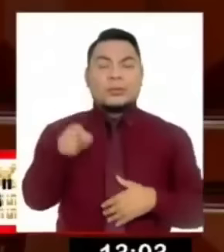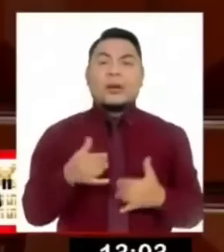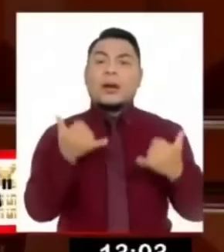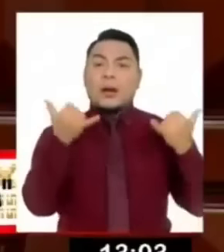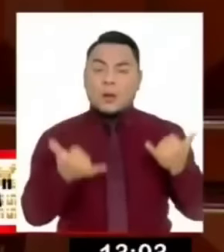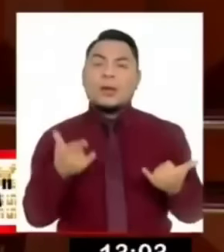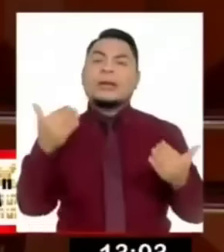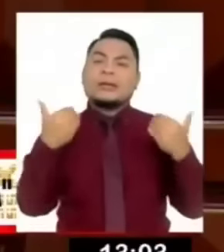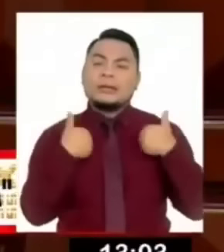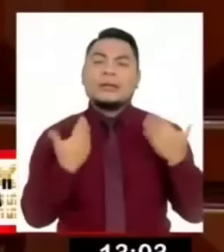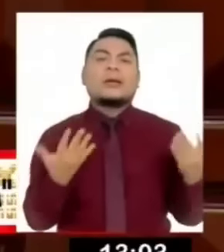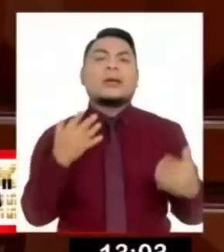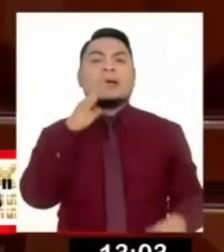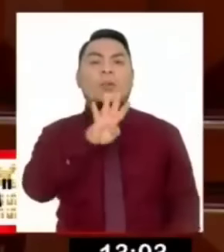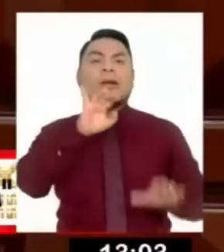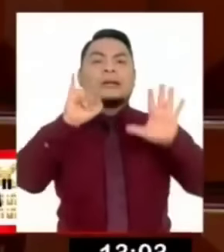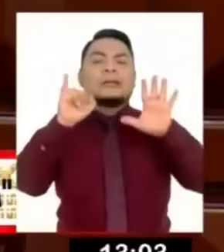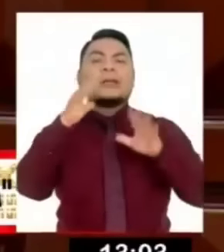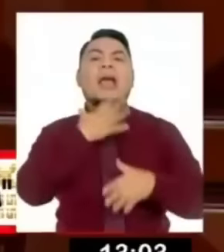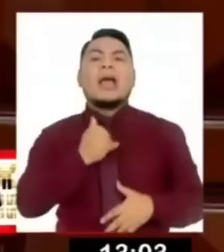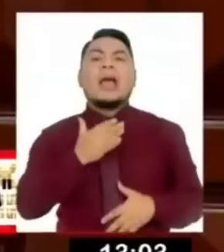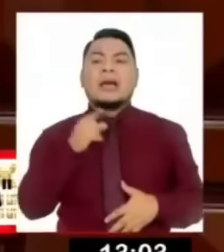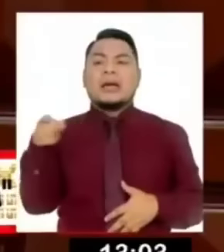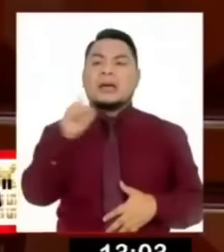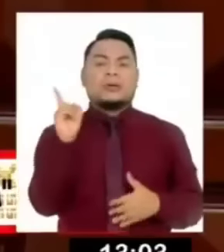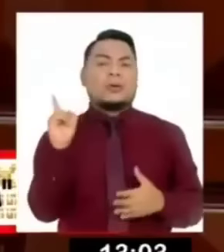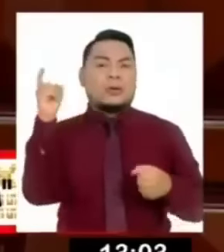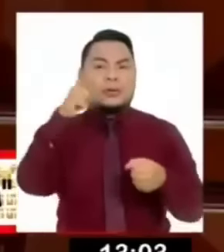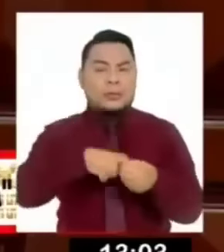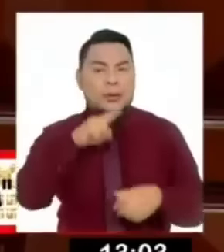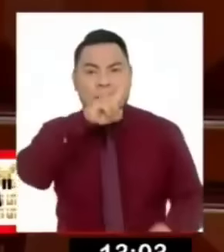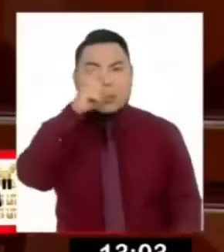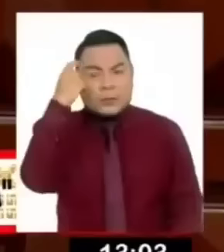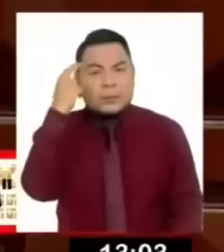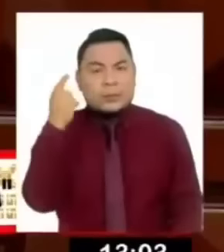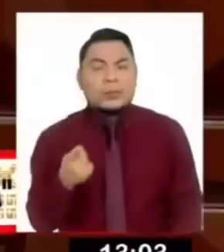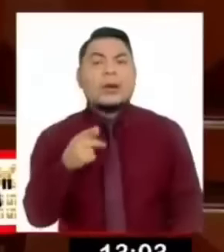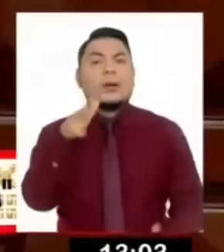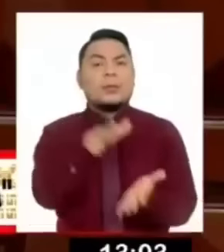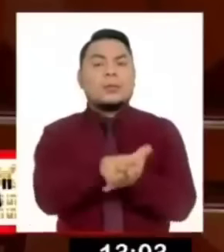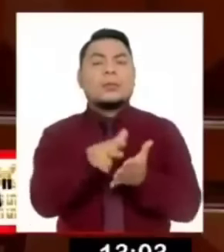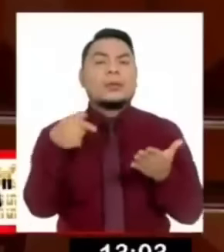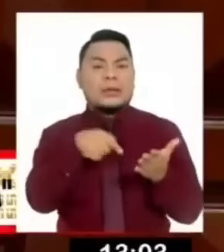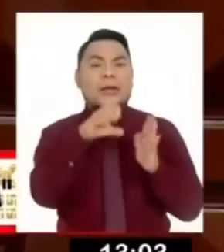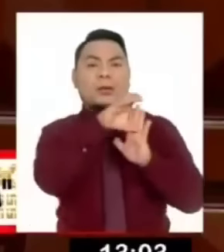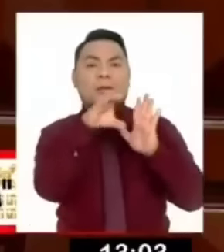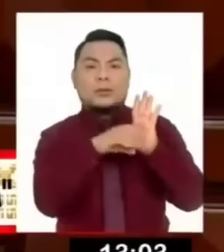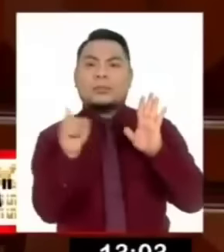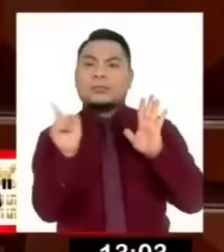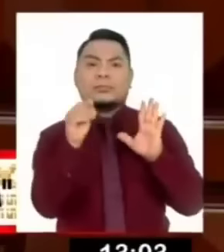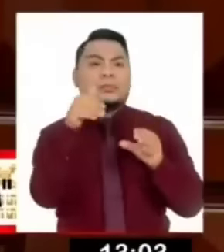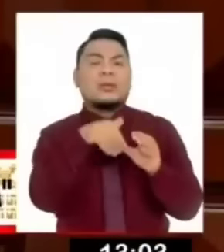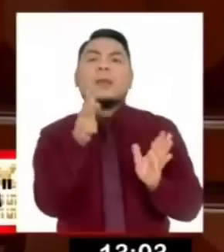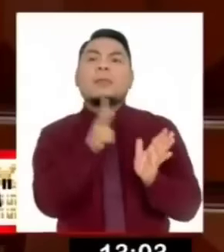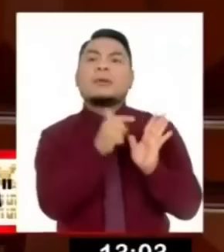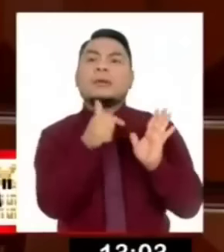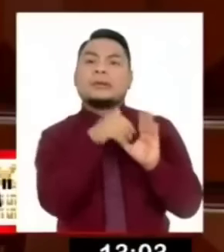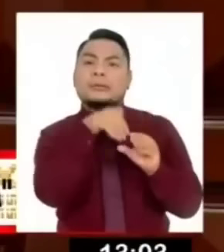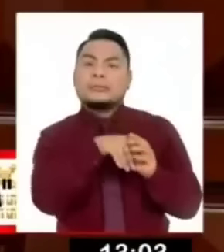hoy tiene menos de 46 años no participaron políticamente en la aprobación de dicha Constitución,